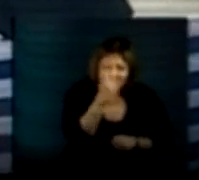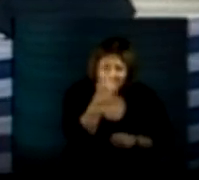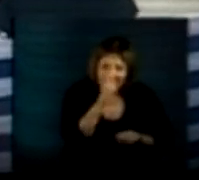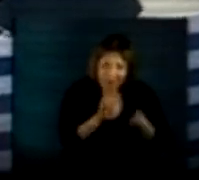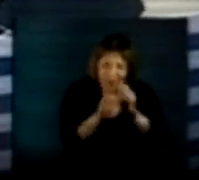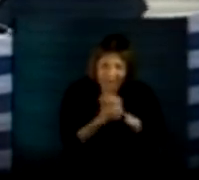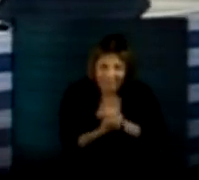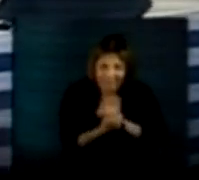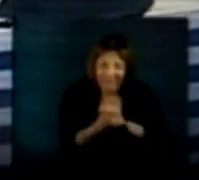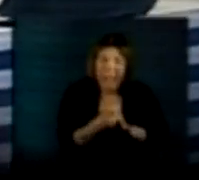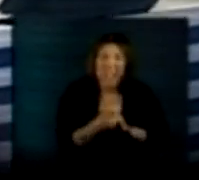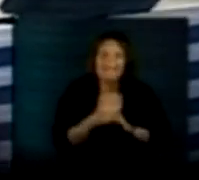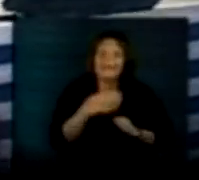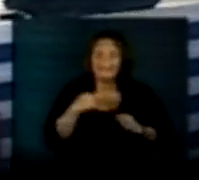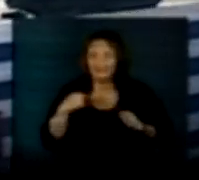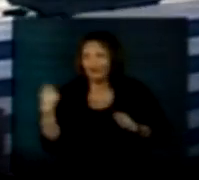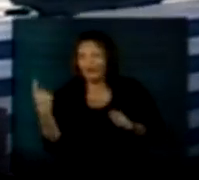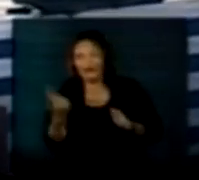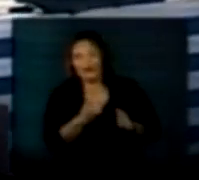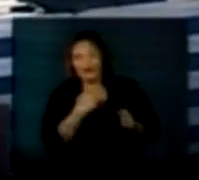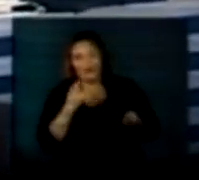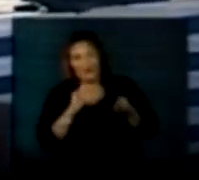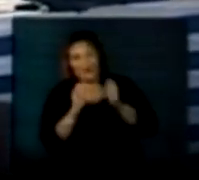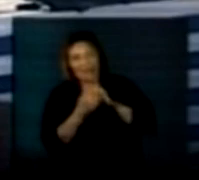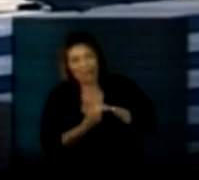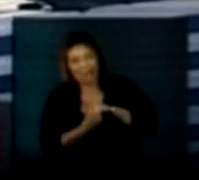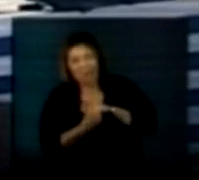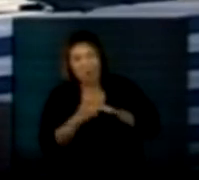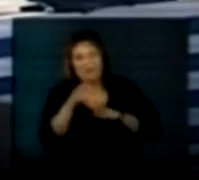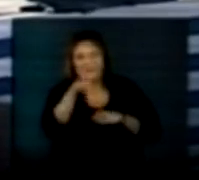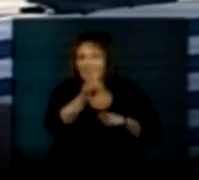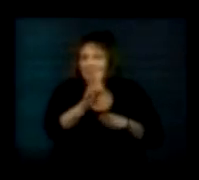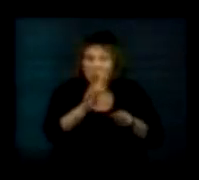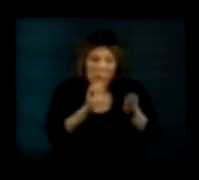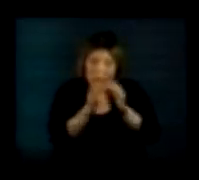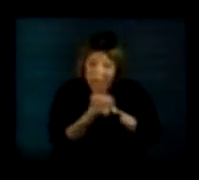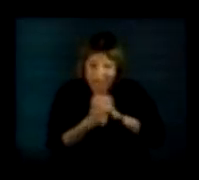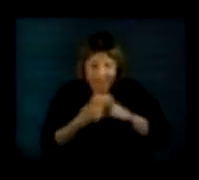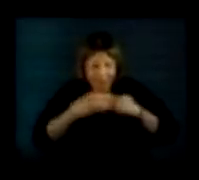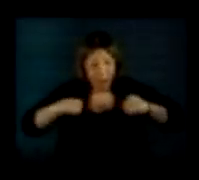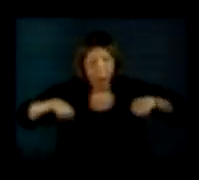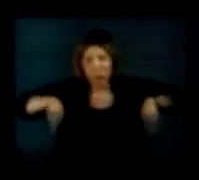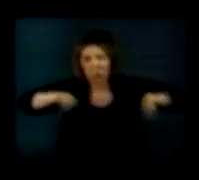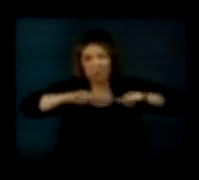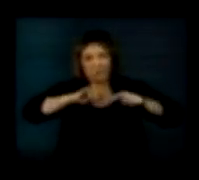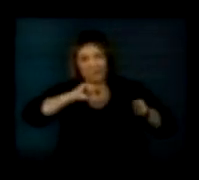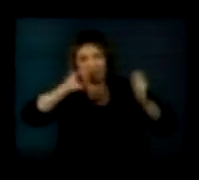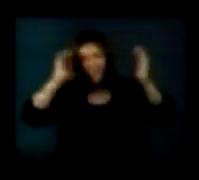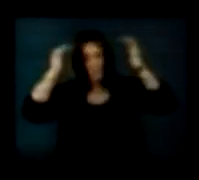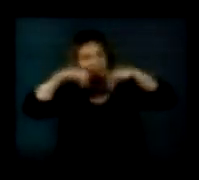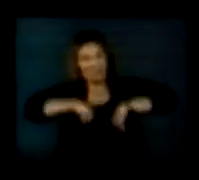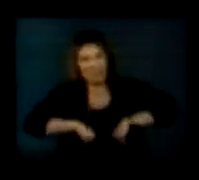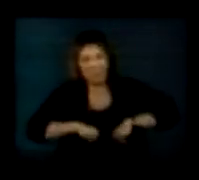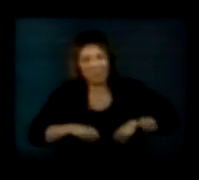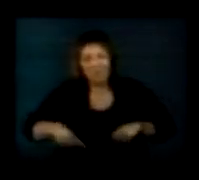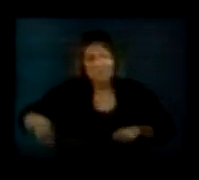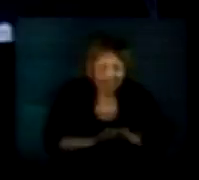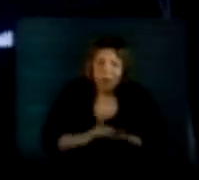Contigo cambiamos o contigo sucumbimos. Y estamos como